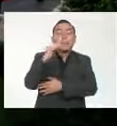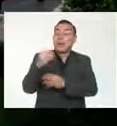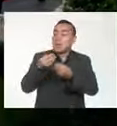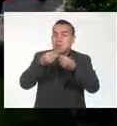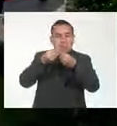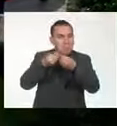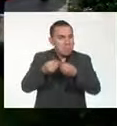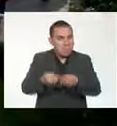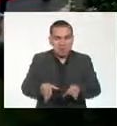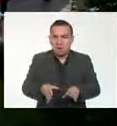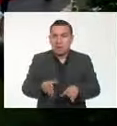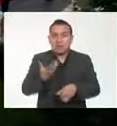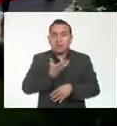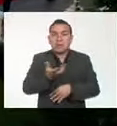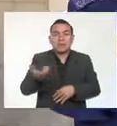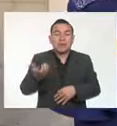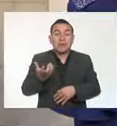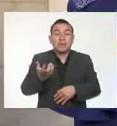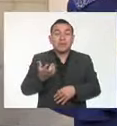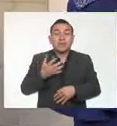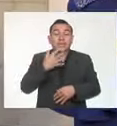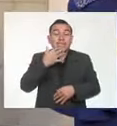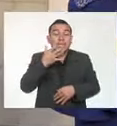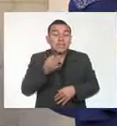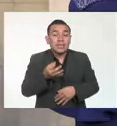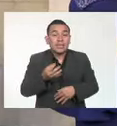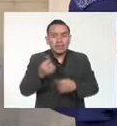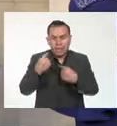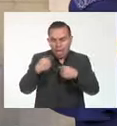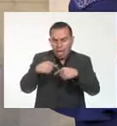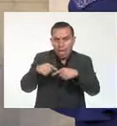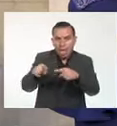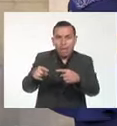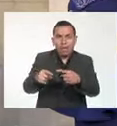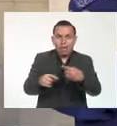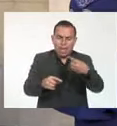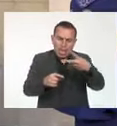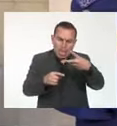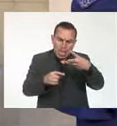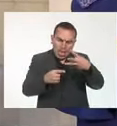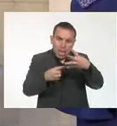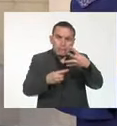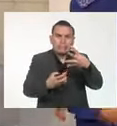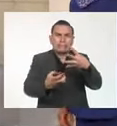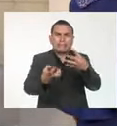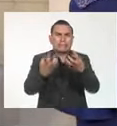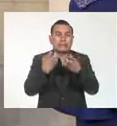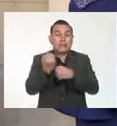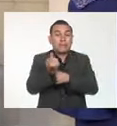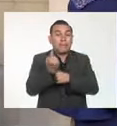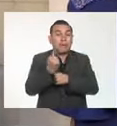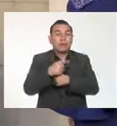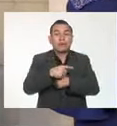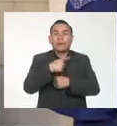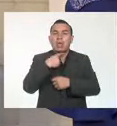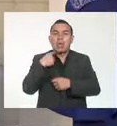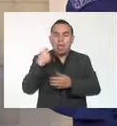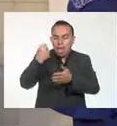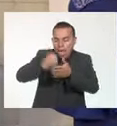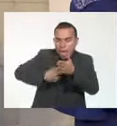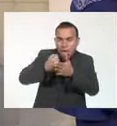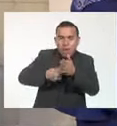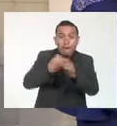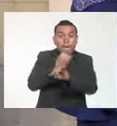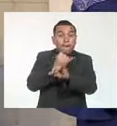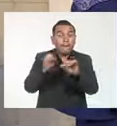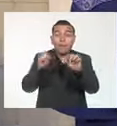aprovecharon y que dejaron atrás de sí una larga lista de héroes anónimos perdidos para siempre en la historia, porque sus líderes